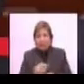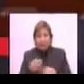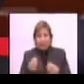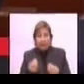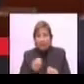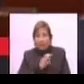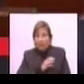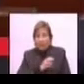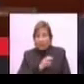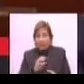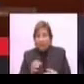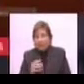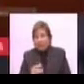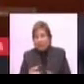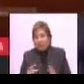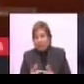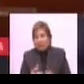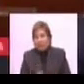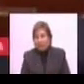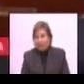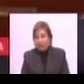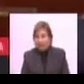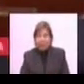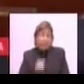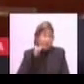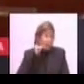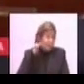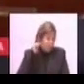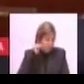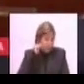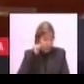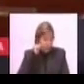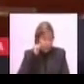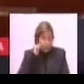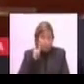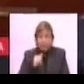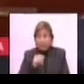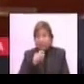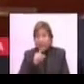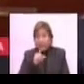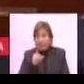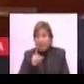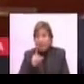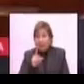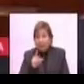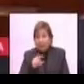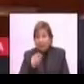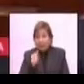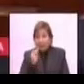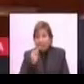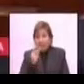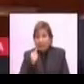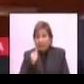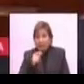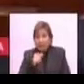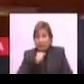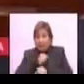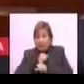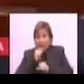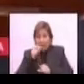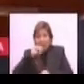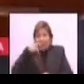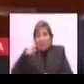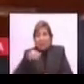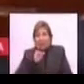la reacción hepática. El día de ayer, presidente, sin embargo, el señor Zavala y el señor Kuczynski se tienen que haber levantado con el pie